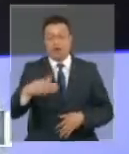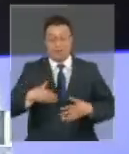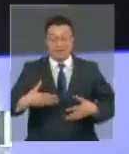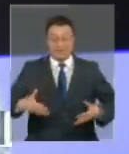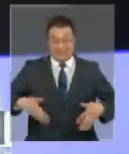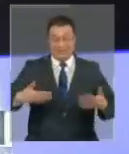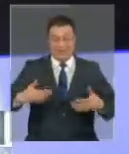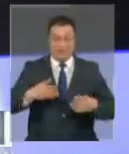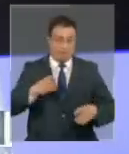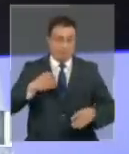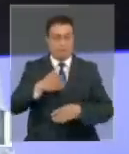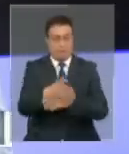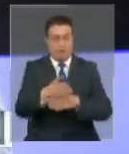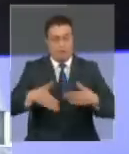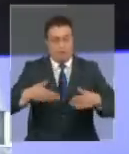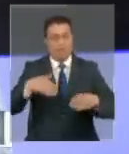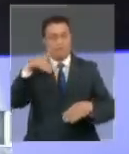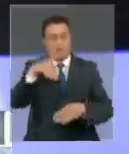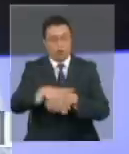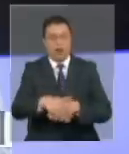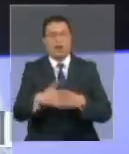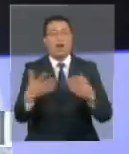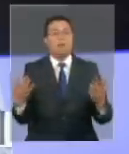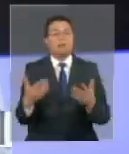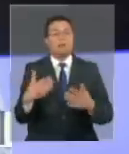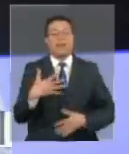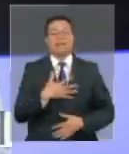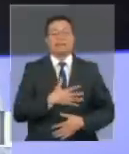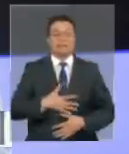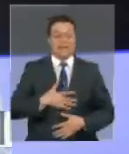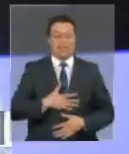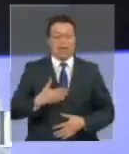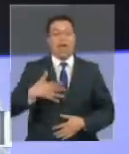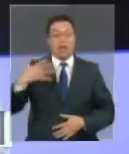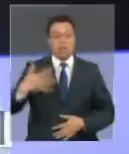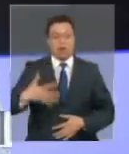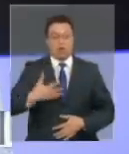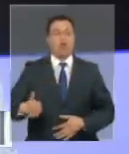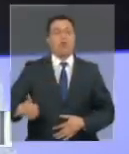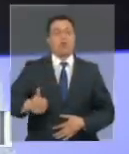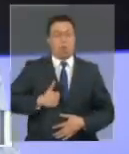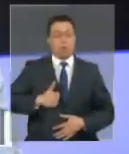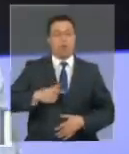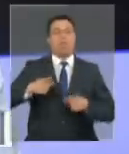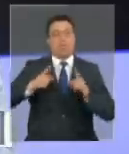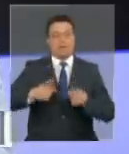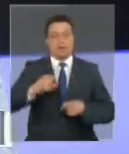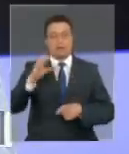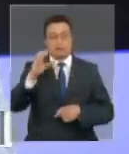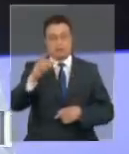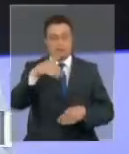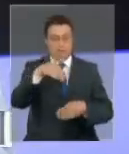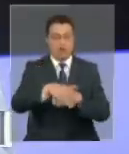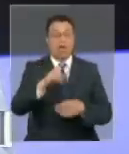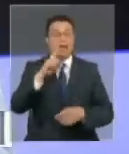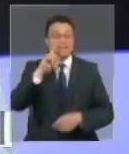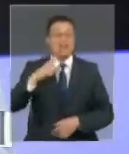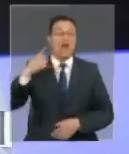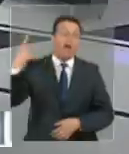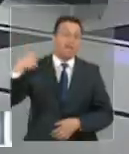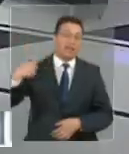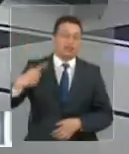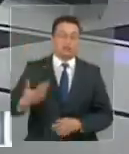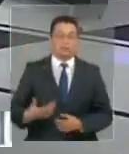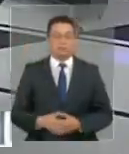votar, que vayan a votar porque sientan que es importante cumplir con el deber cívico, pero sin una obligación. Bien,